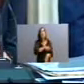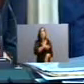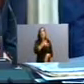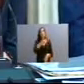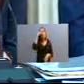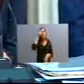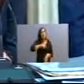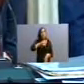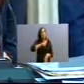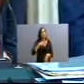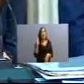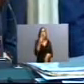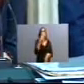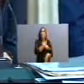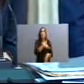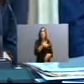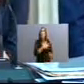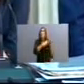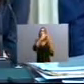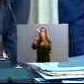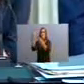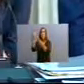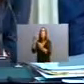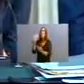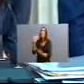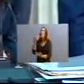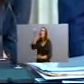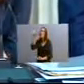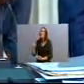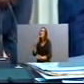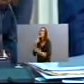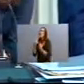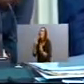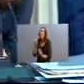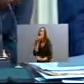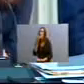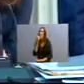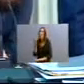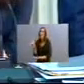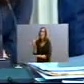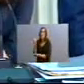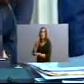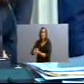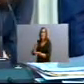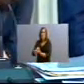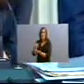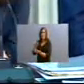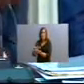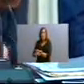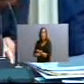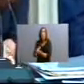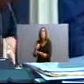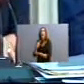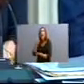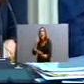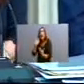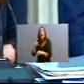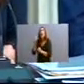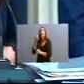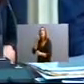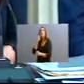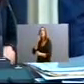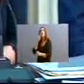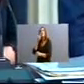tomar declaración para poder saber exactamente las cosas y conocer la verdad, pero también conocer